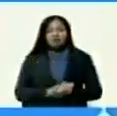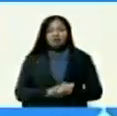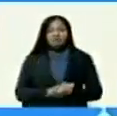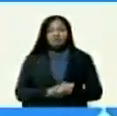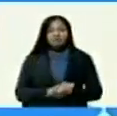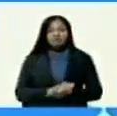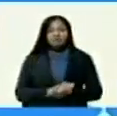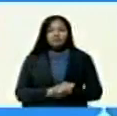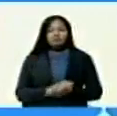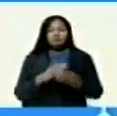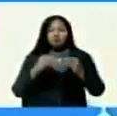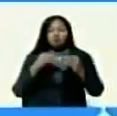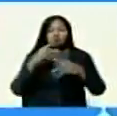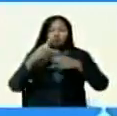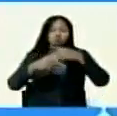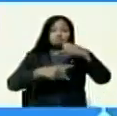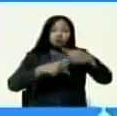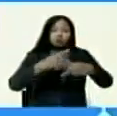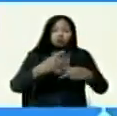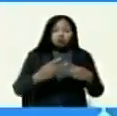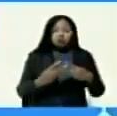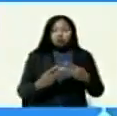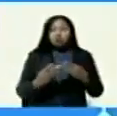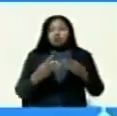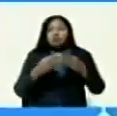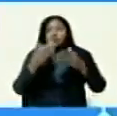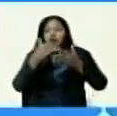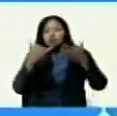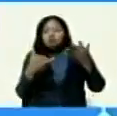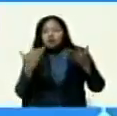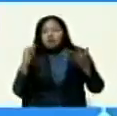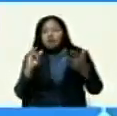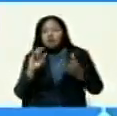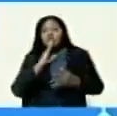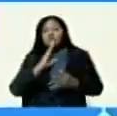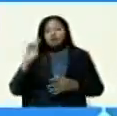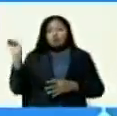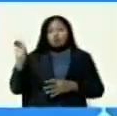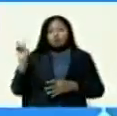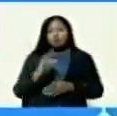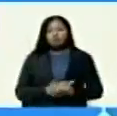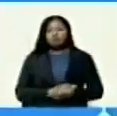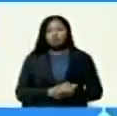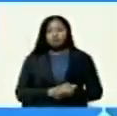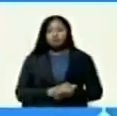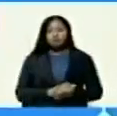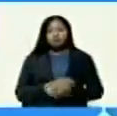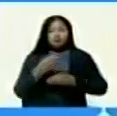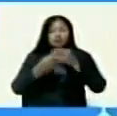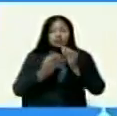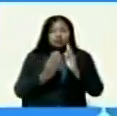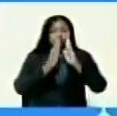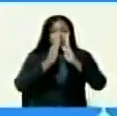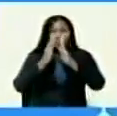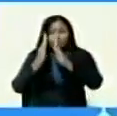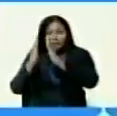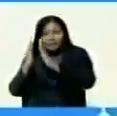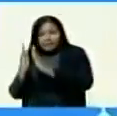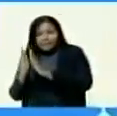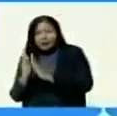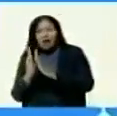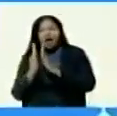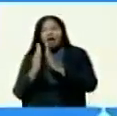mecanismos de procesamiento y de almacenamiento, realizando un monitoreo preciso